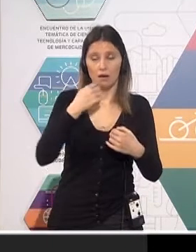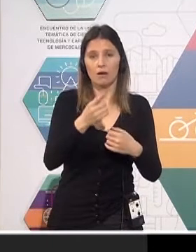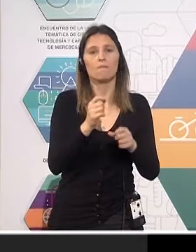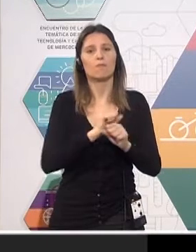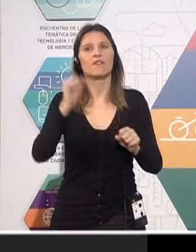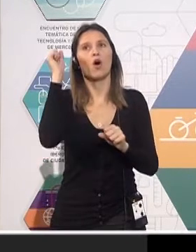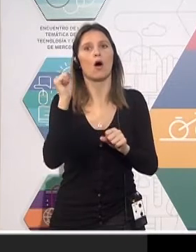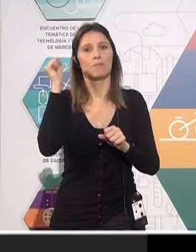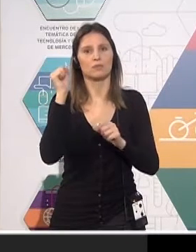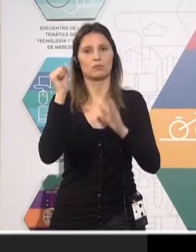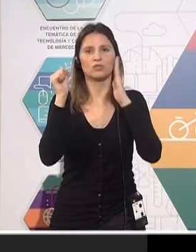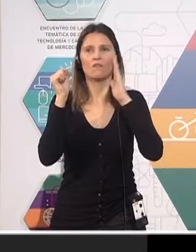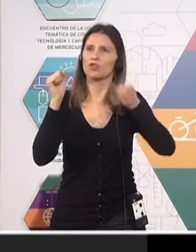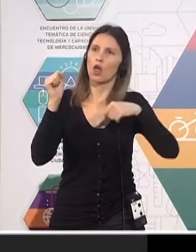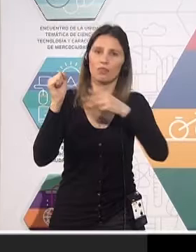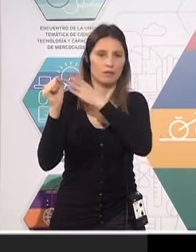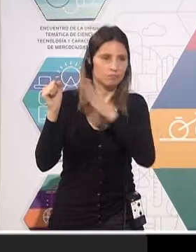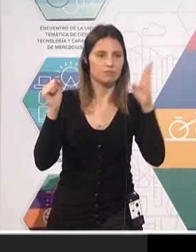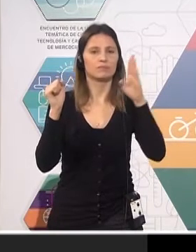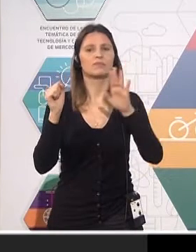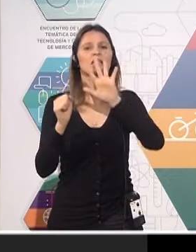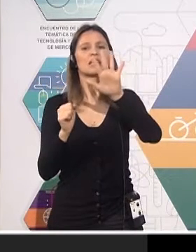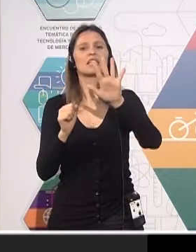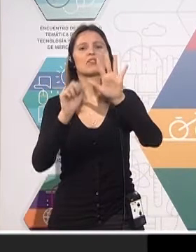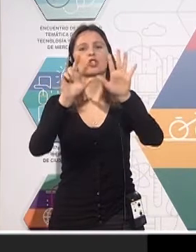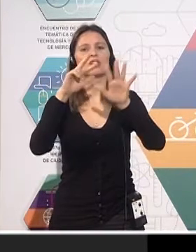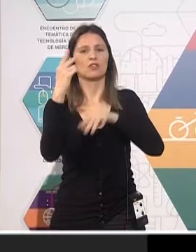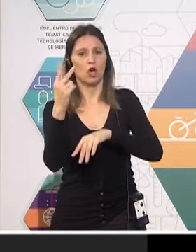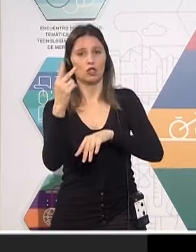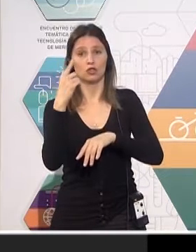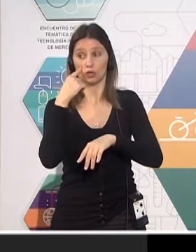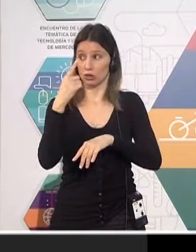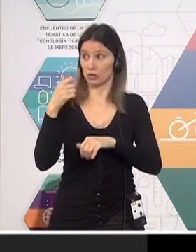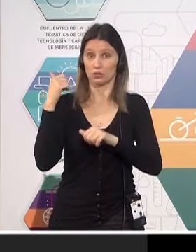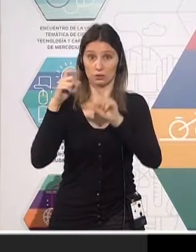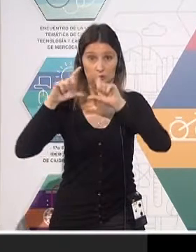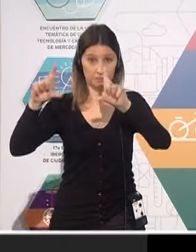ómnios en tiempo real en el Cómo Ir. Esto es verdad, es un 582. No es que vaya para atrás, sino que es un GIF.